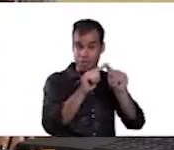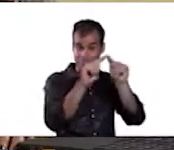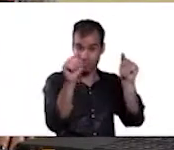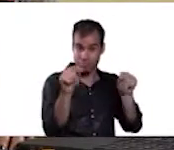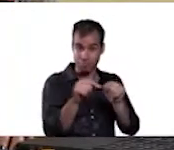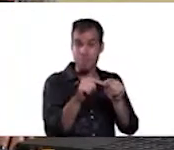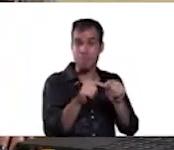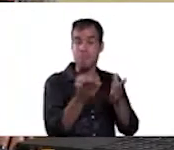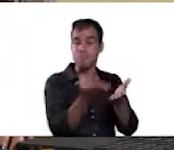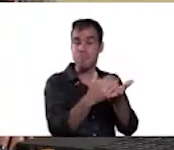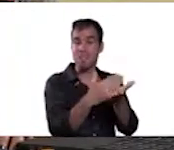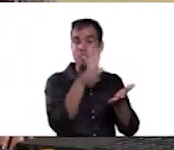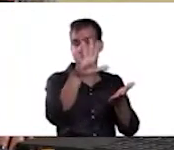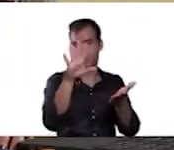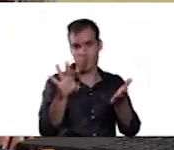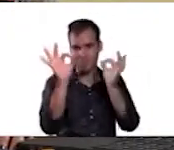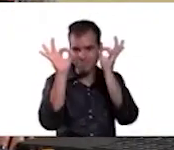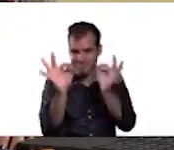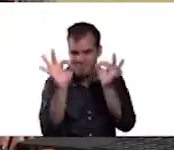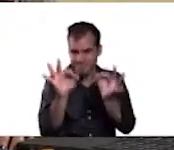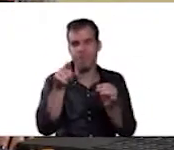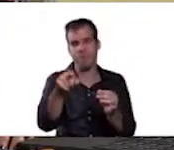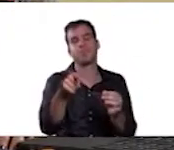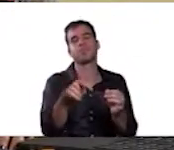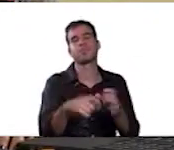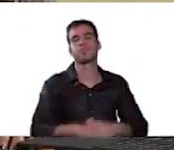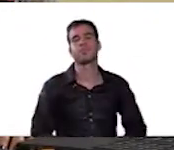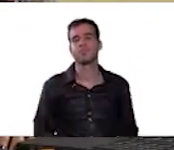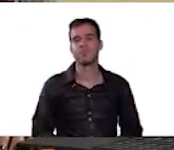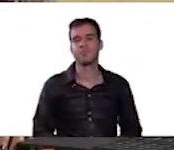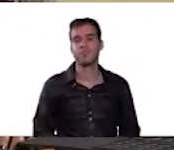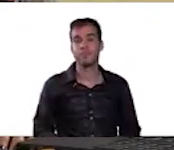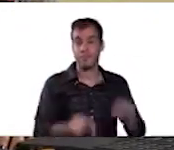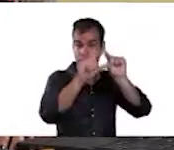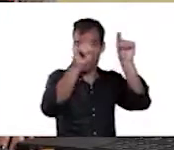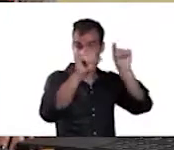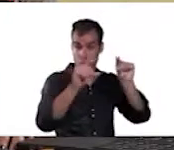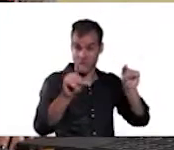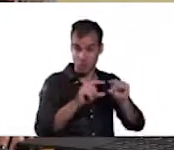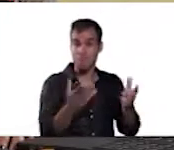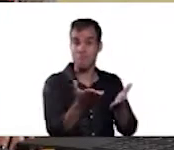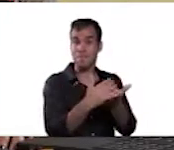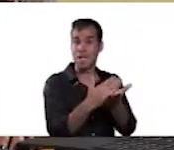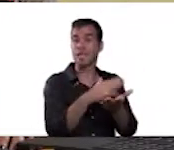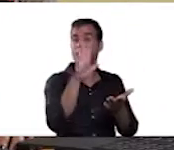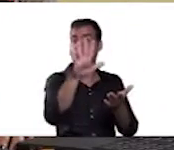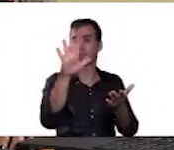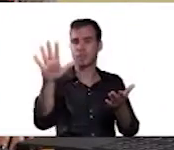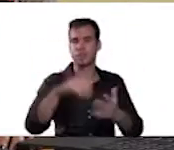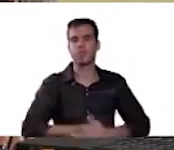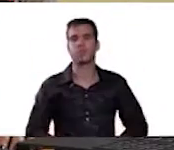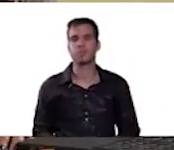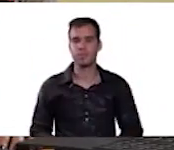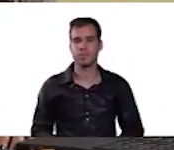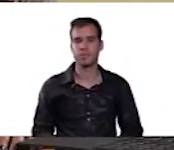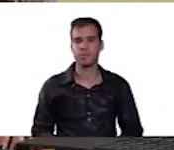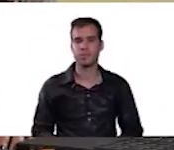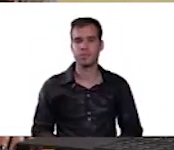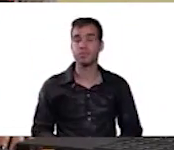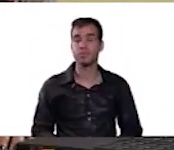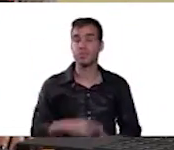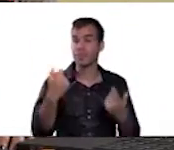página 54. La ecuación general está en la página 55 y